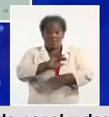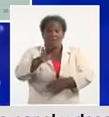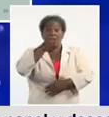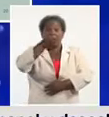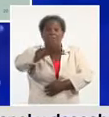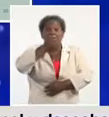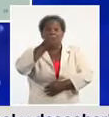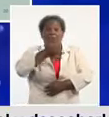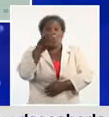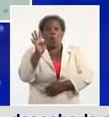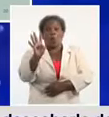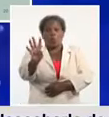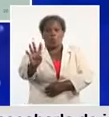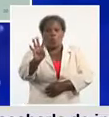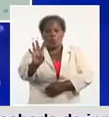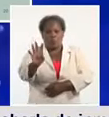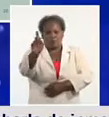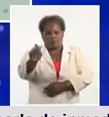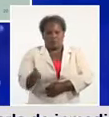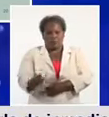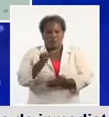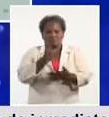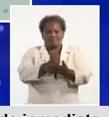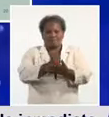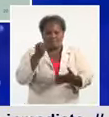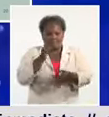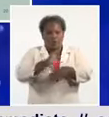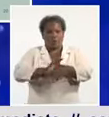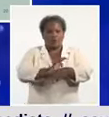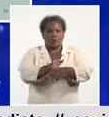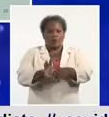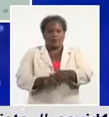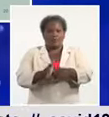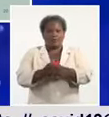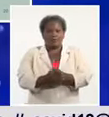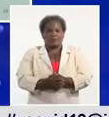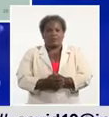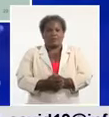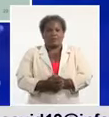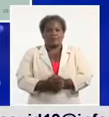con 4 pacientes diagnosticados ayer, que